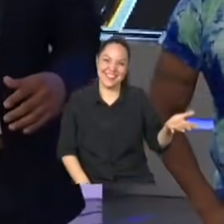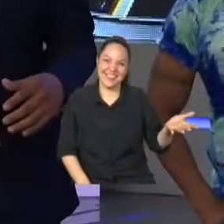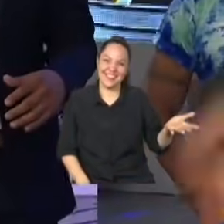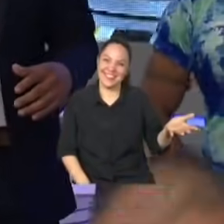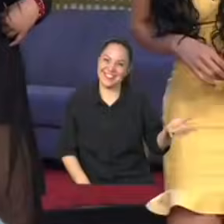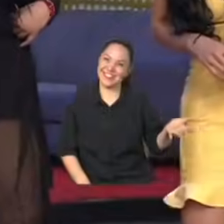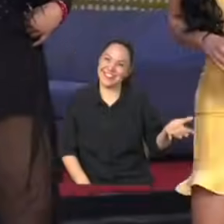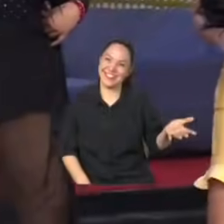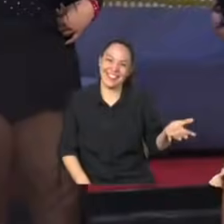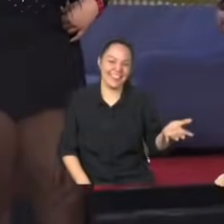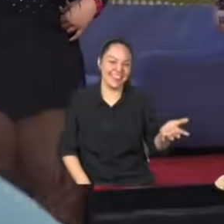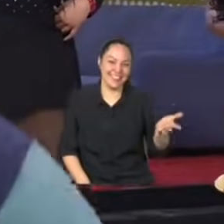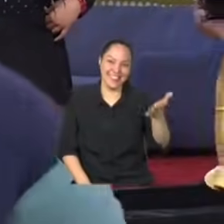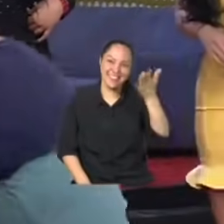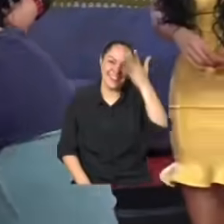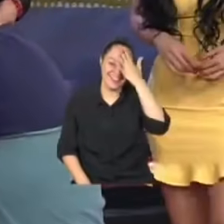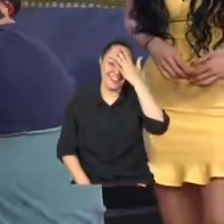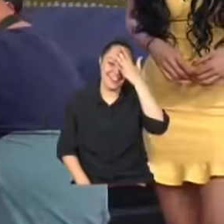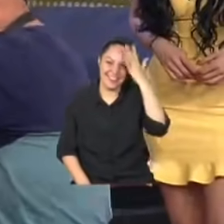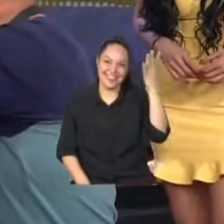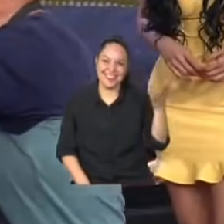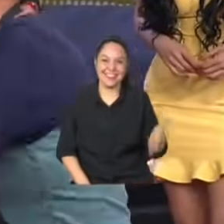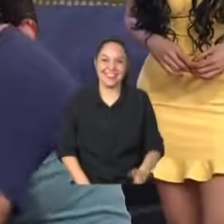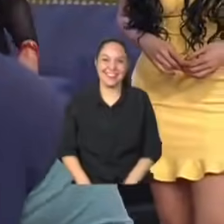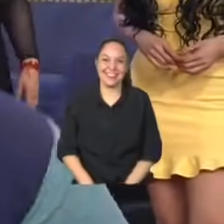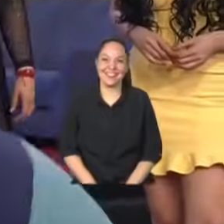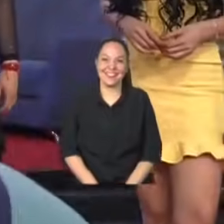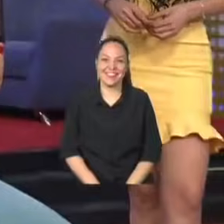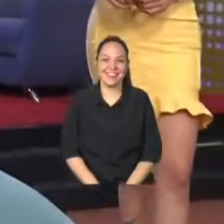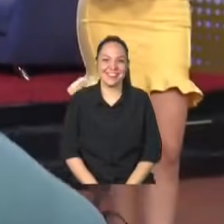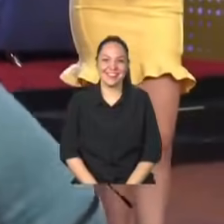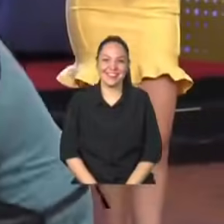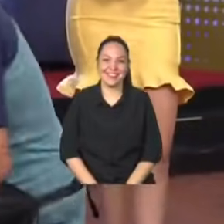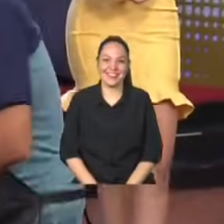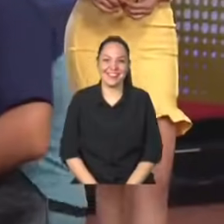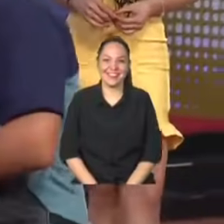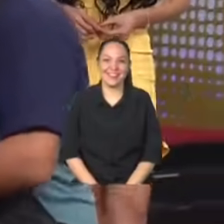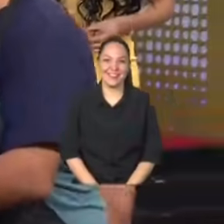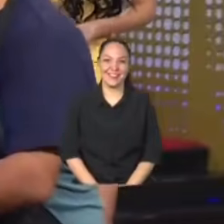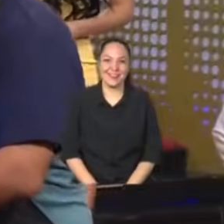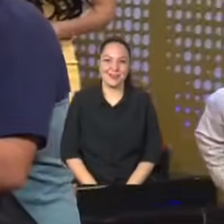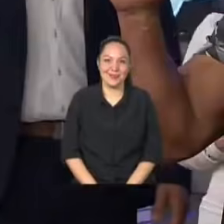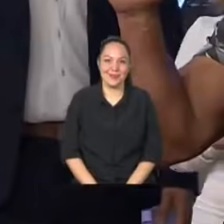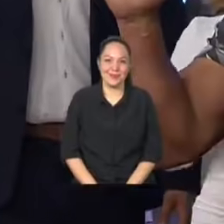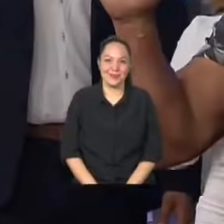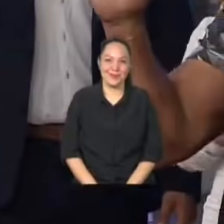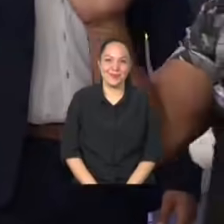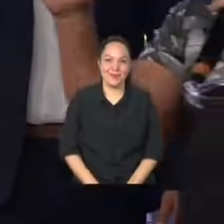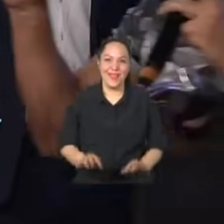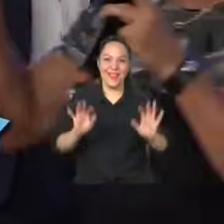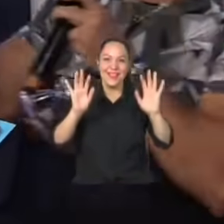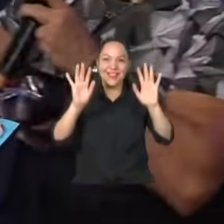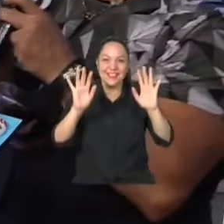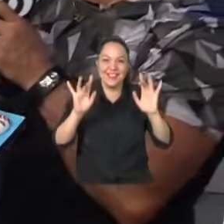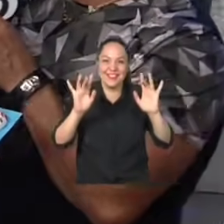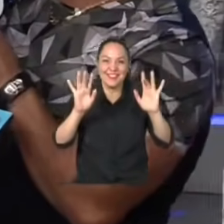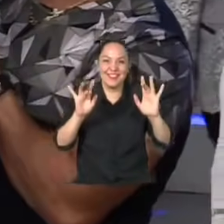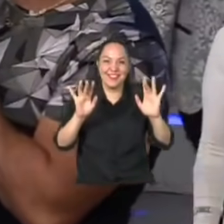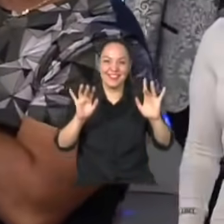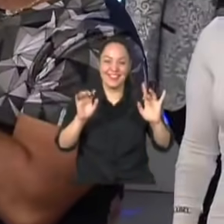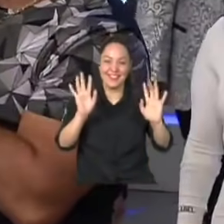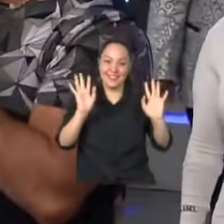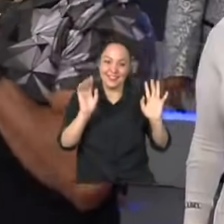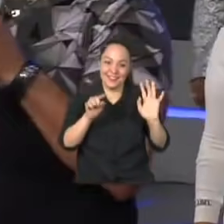Ahora hay 39 de calentura. 39. Este es el termómetro. Los Ángeles, California. Este es el termómetro. ¿Lo quiere